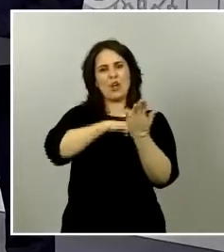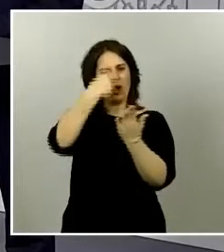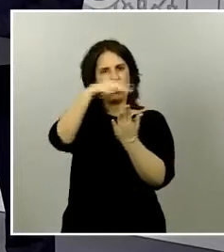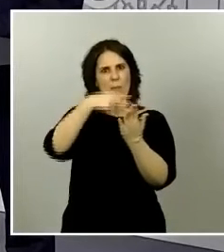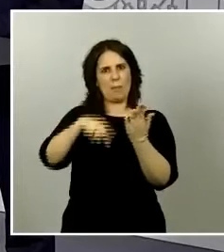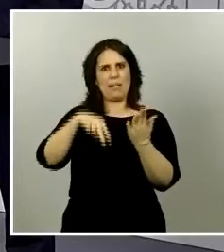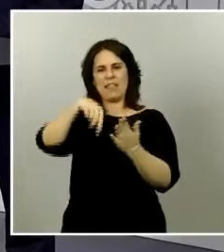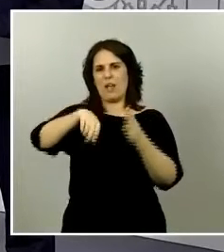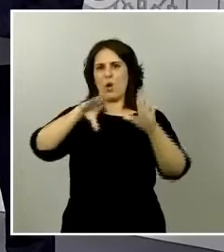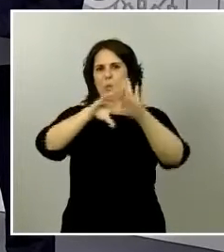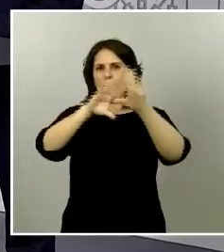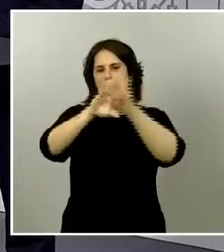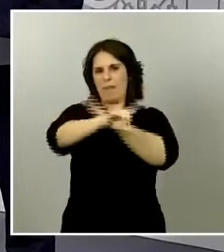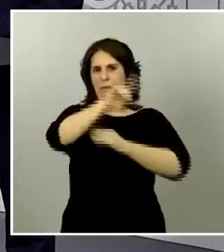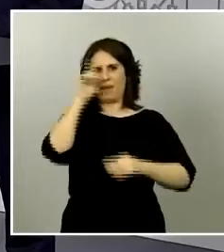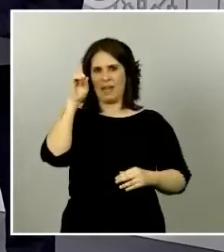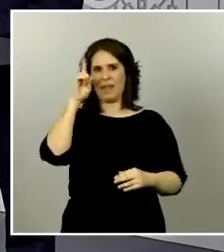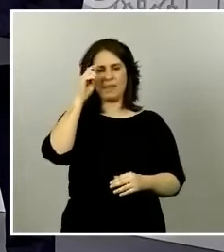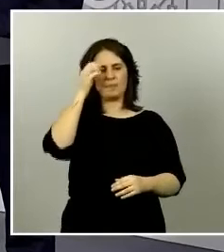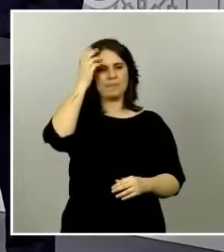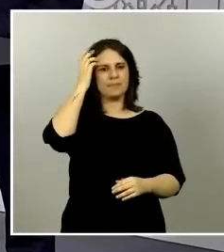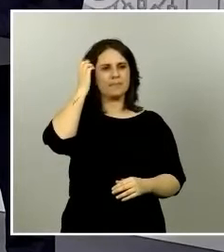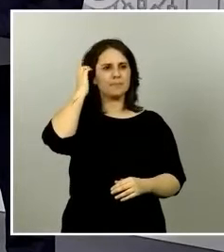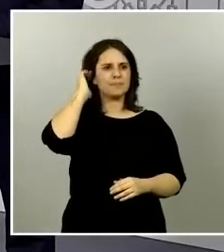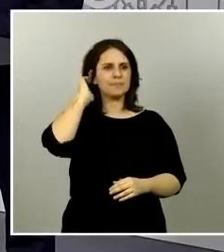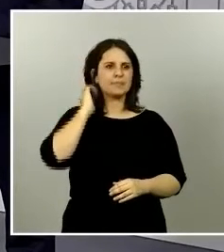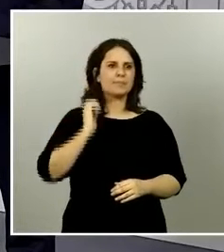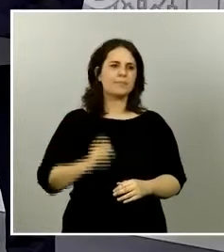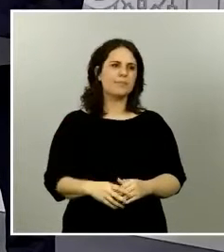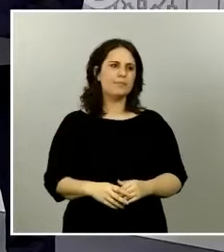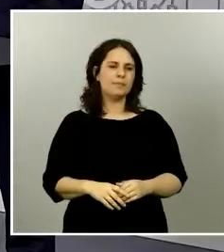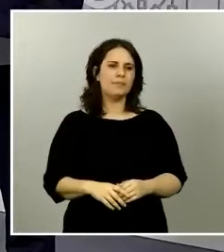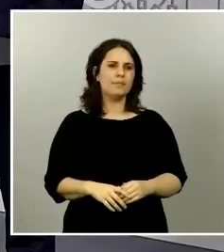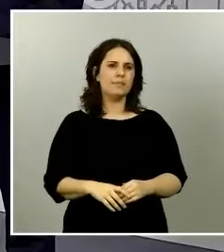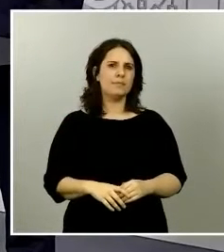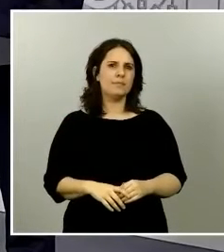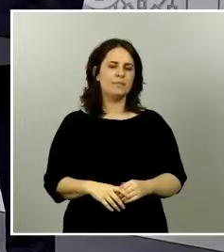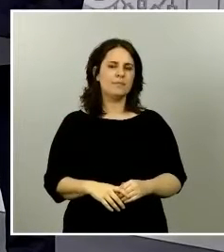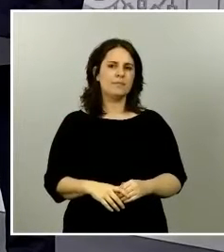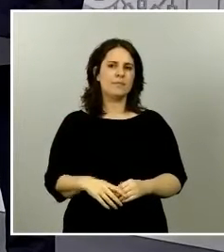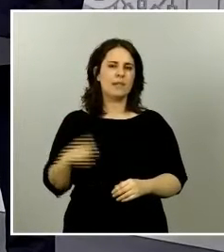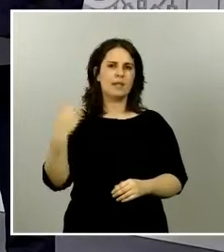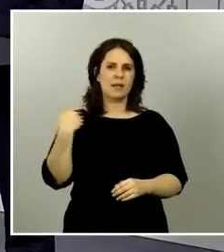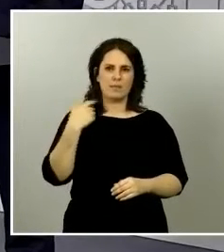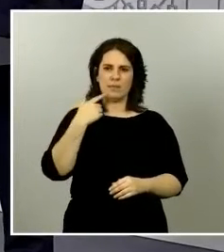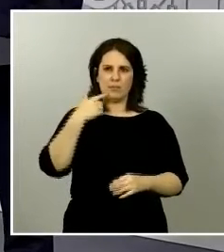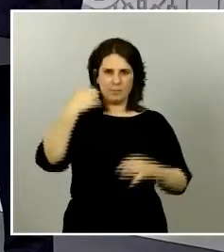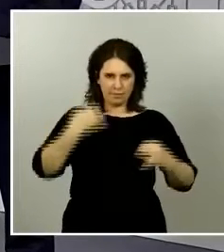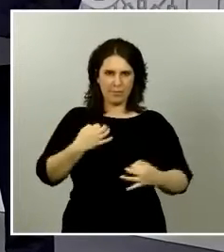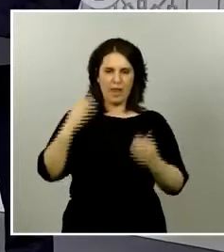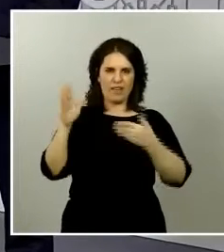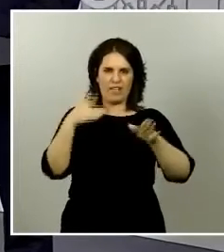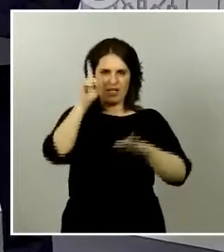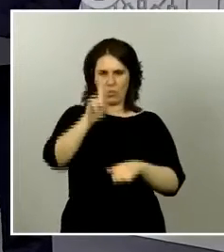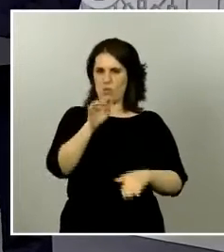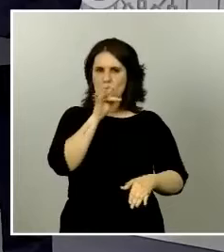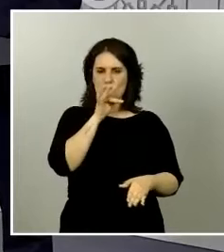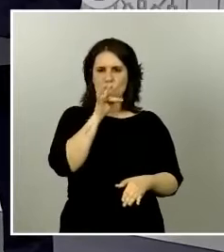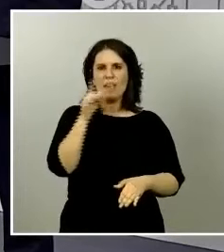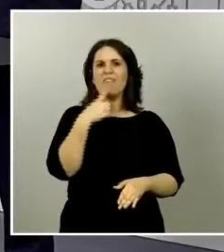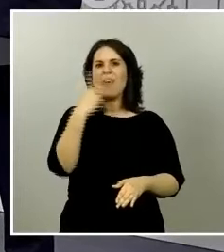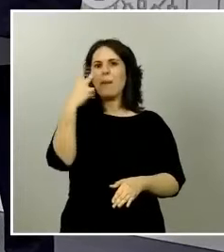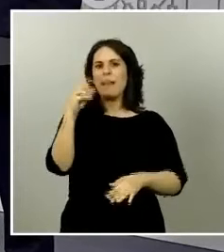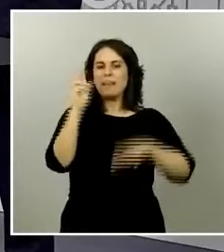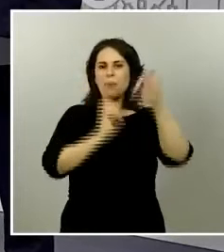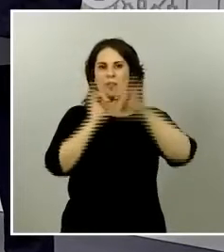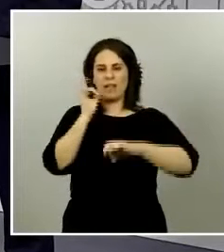al señor Illa, en los informes que hemos podido leer de la Comunidad de Madrid, cuando hace una semana aún no se le dejó el paso a la fase